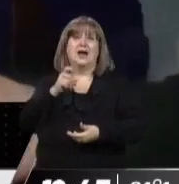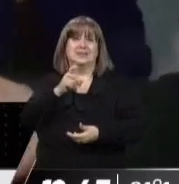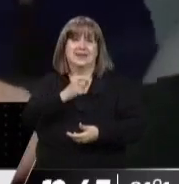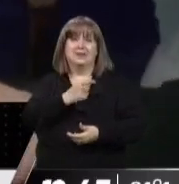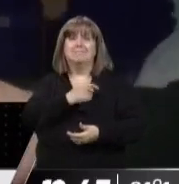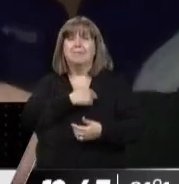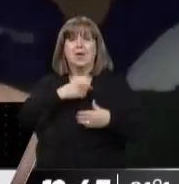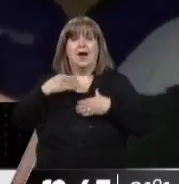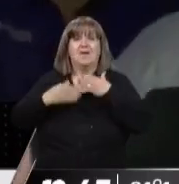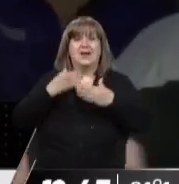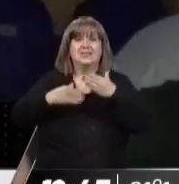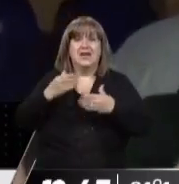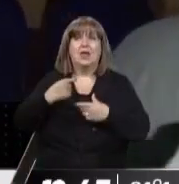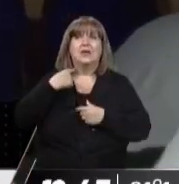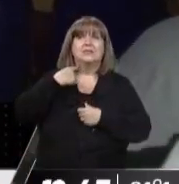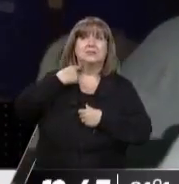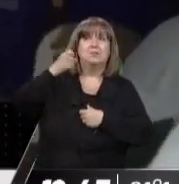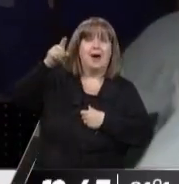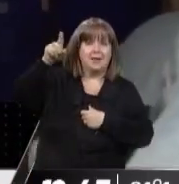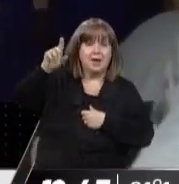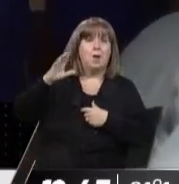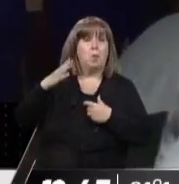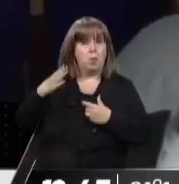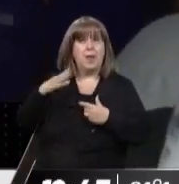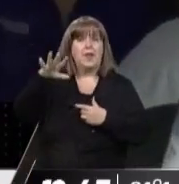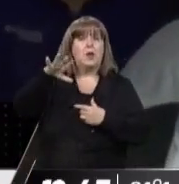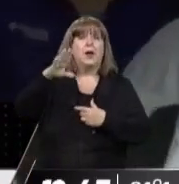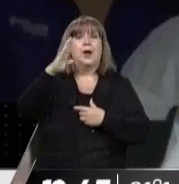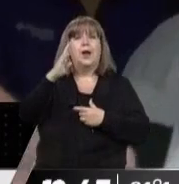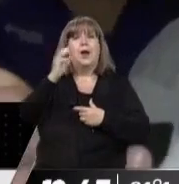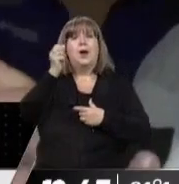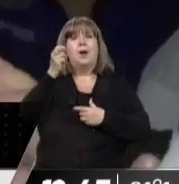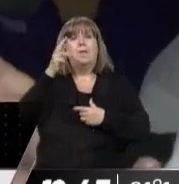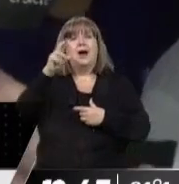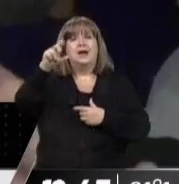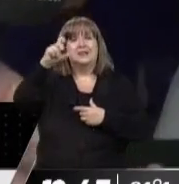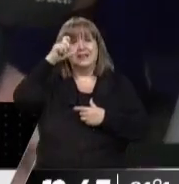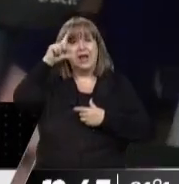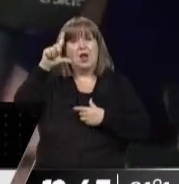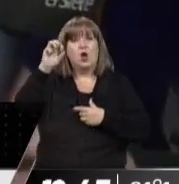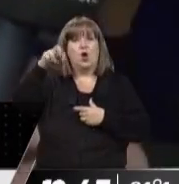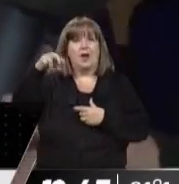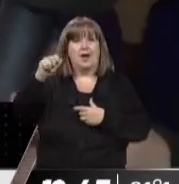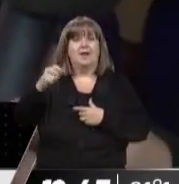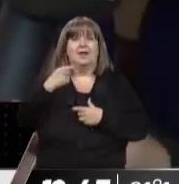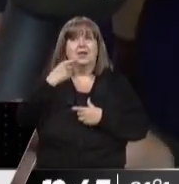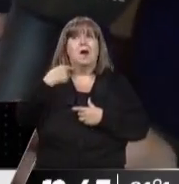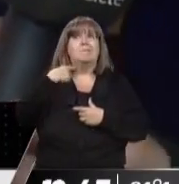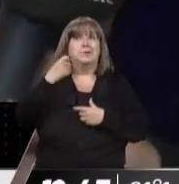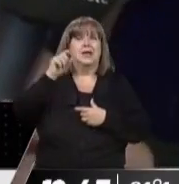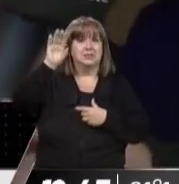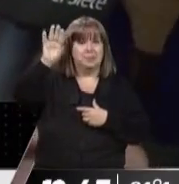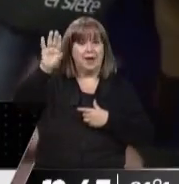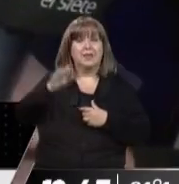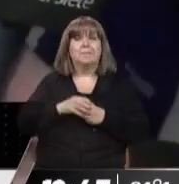encuentra un tratamiento que le asegura la supervivencia a largo plazo. Si la asegura, mirá si no será importante. ¿Cuánta plata necesitan?